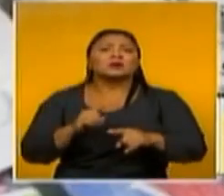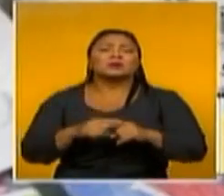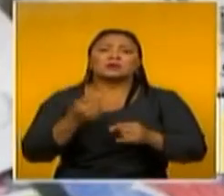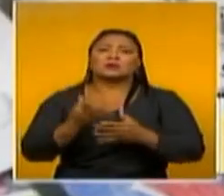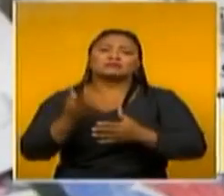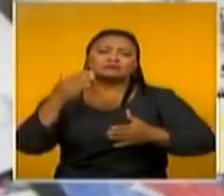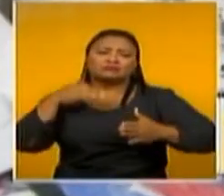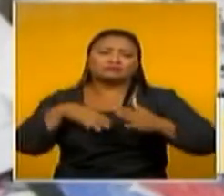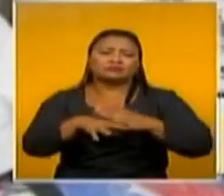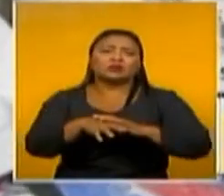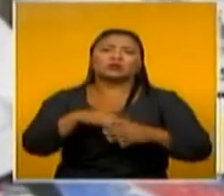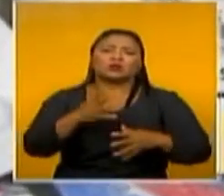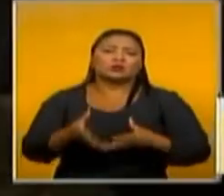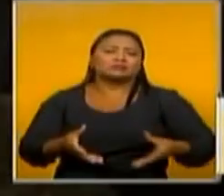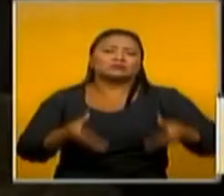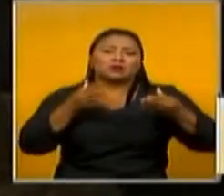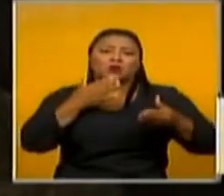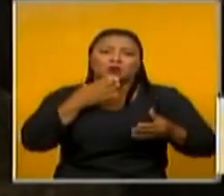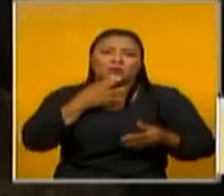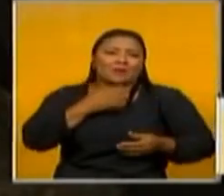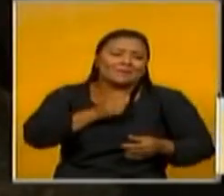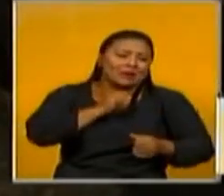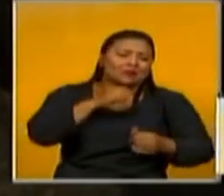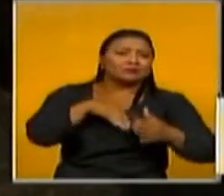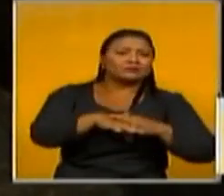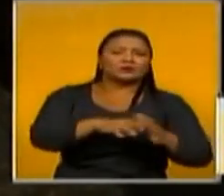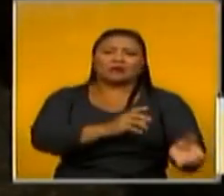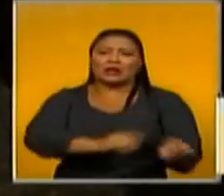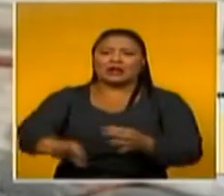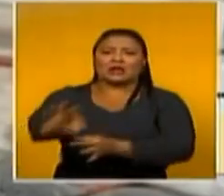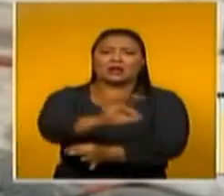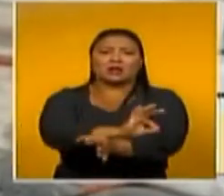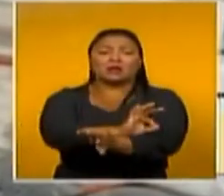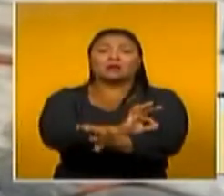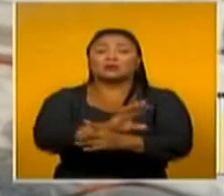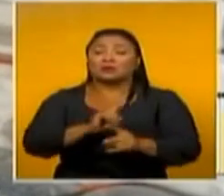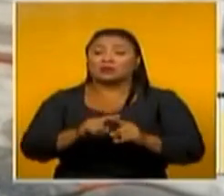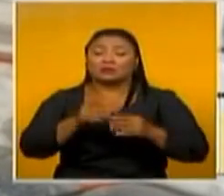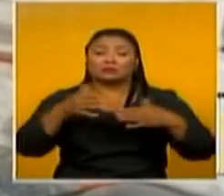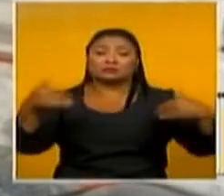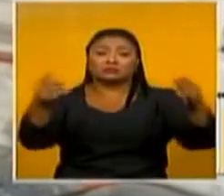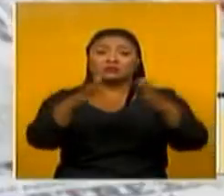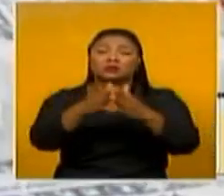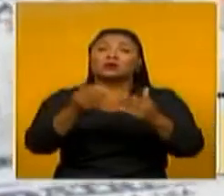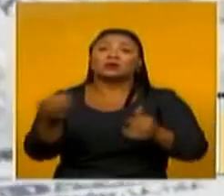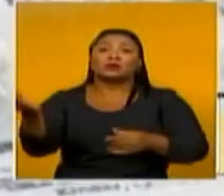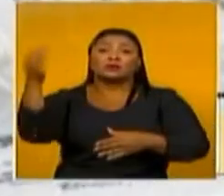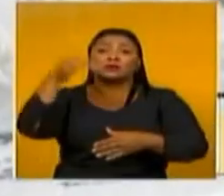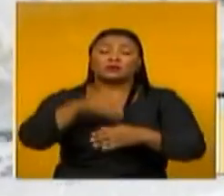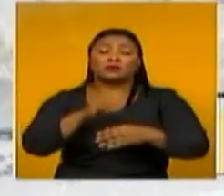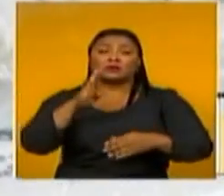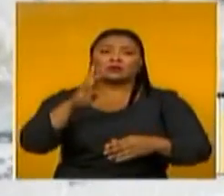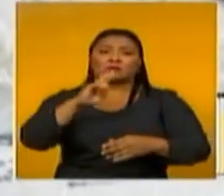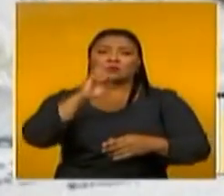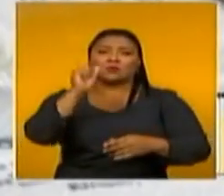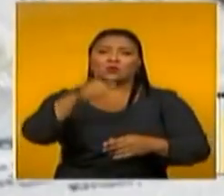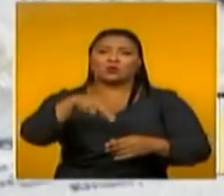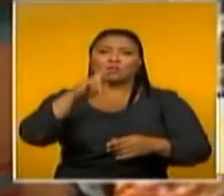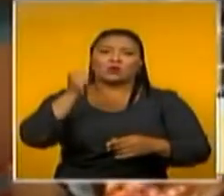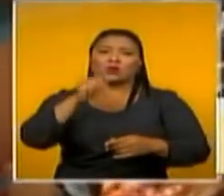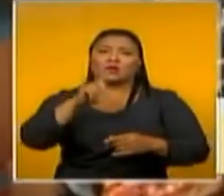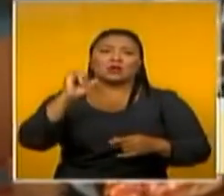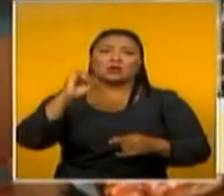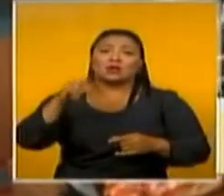ingresar mercadería de forma ilegal bajo la modalidad de cambiazo. En esta ocasión el contenedor vino de Brooklyn. El importador